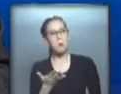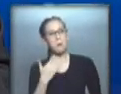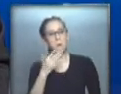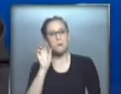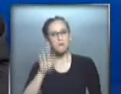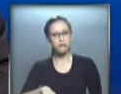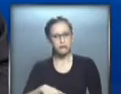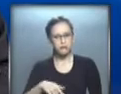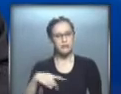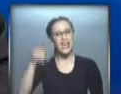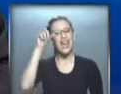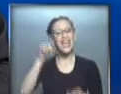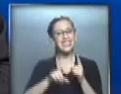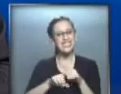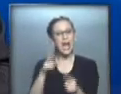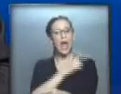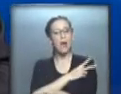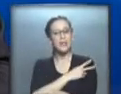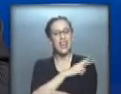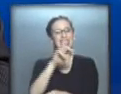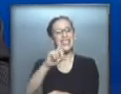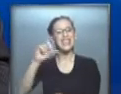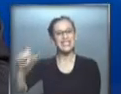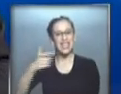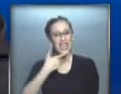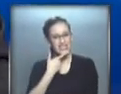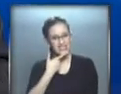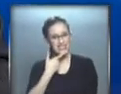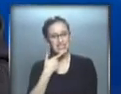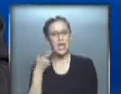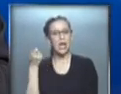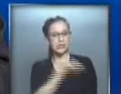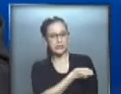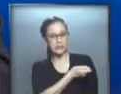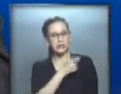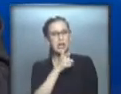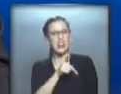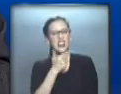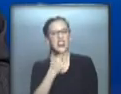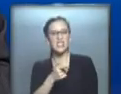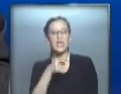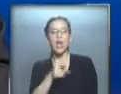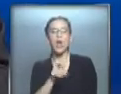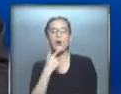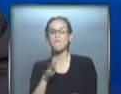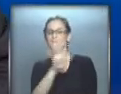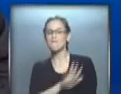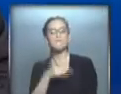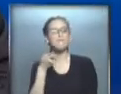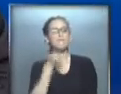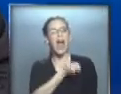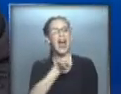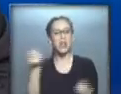el nombre ex capitán de las ss ha acusado de crímenes y culpe y declaró culpable de crímenes de guerra